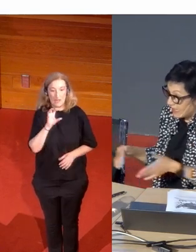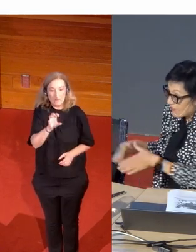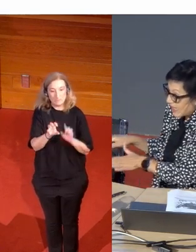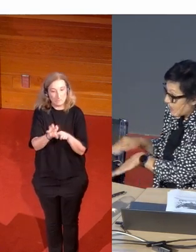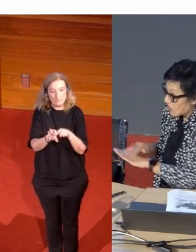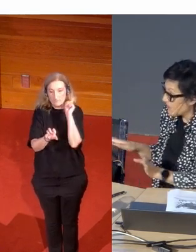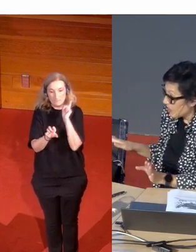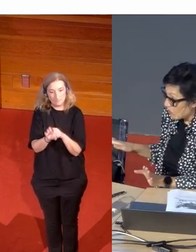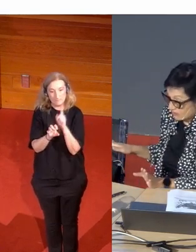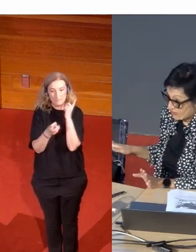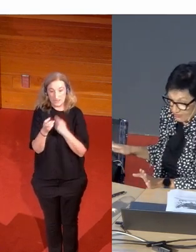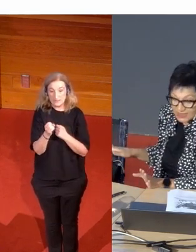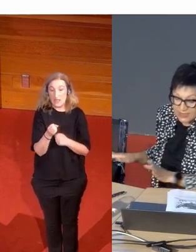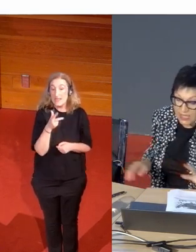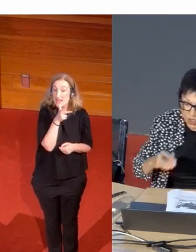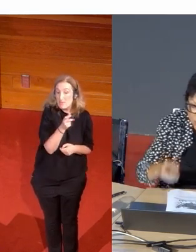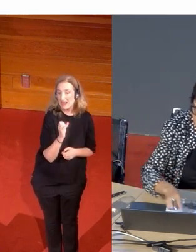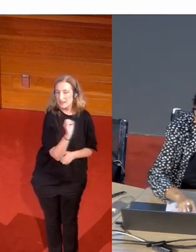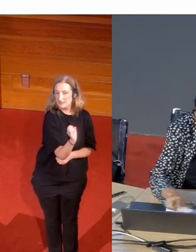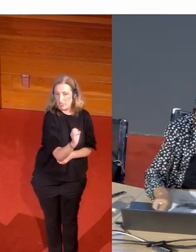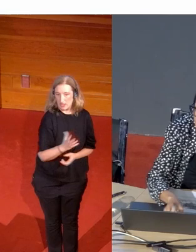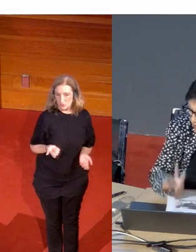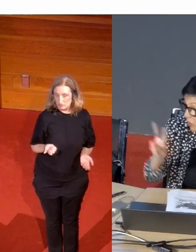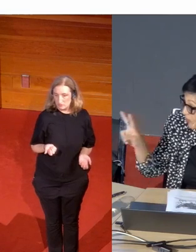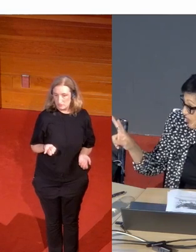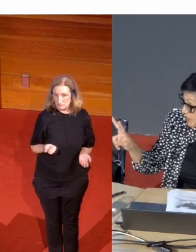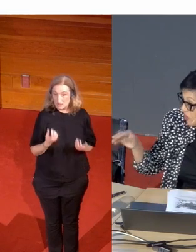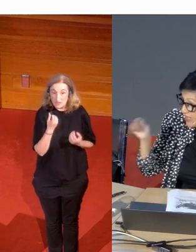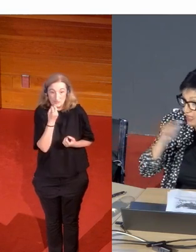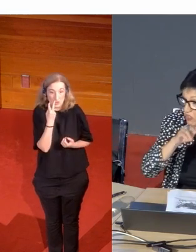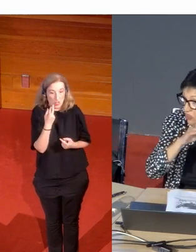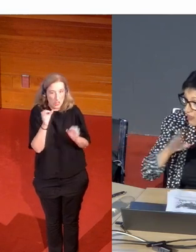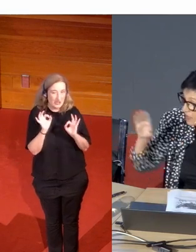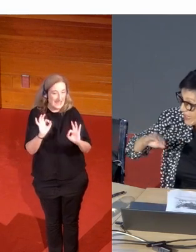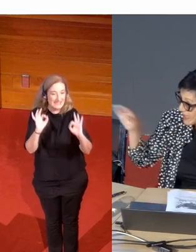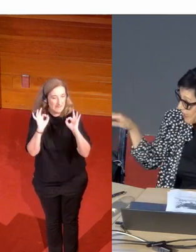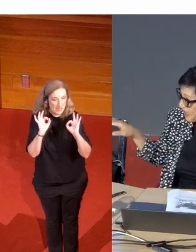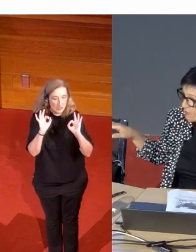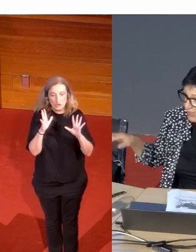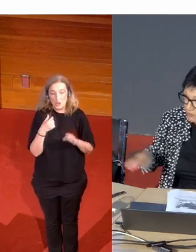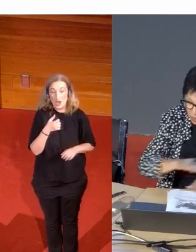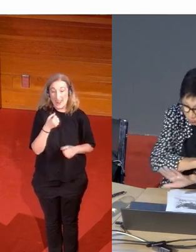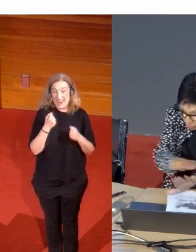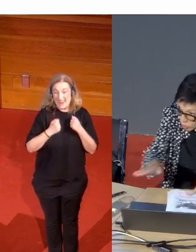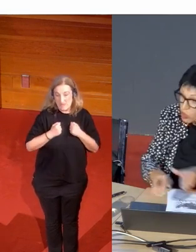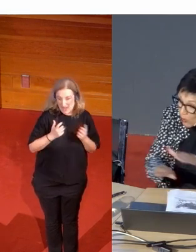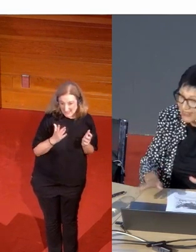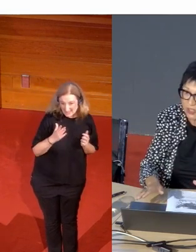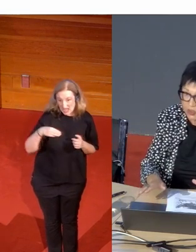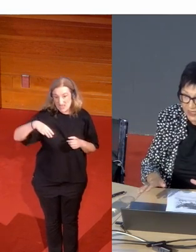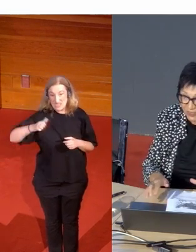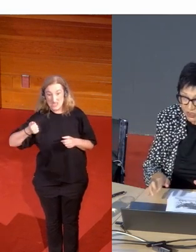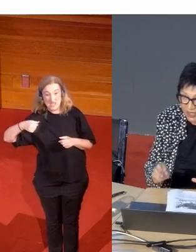y calajaris no se lleva ninguno y lo mismo solo hay dos excepciones que son Nebraska y Main pero los